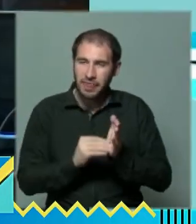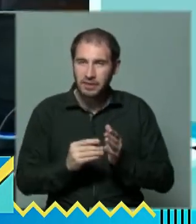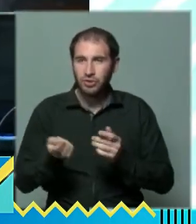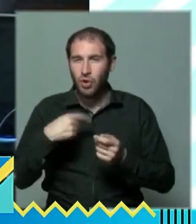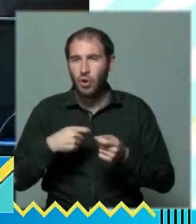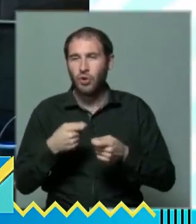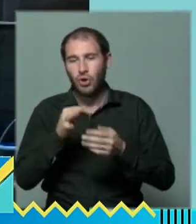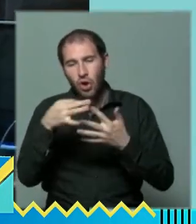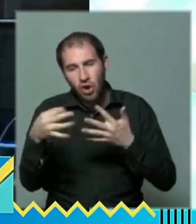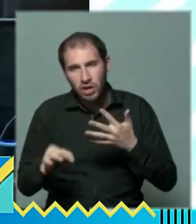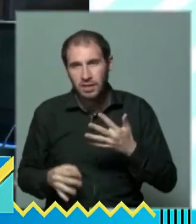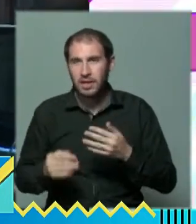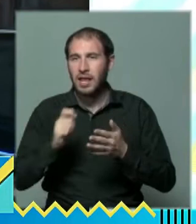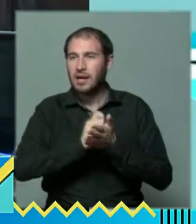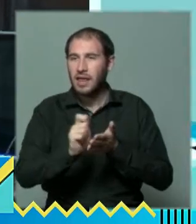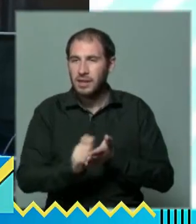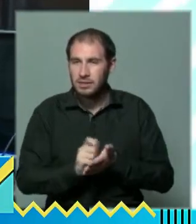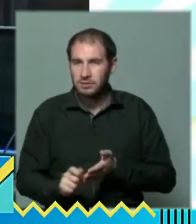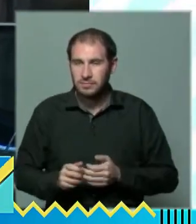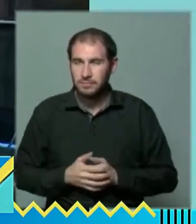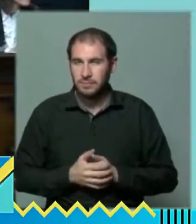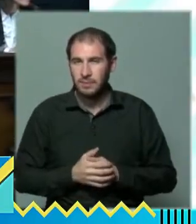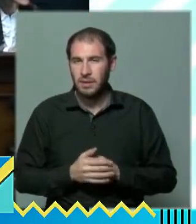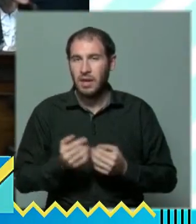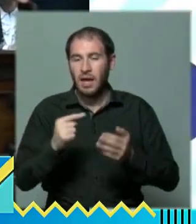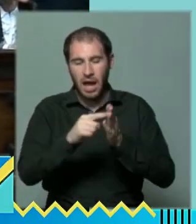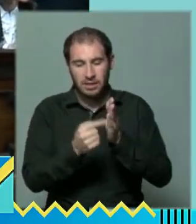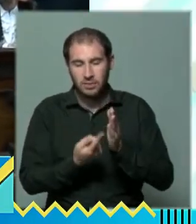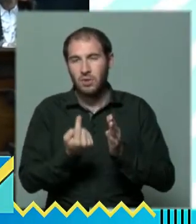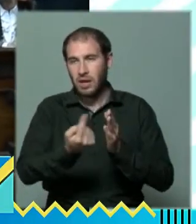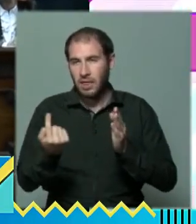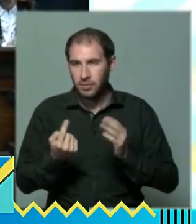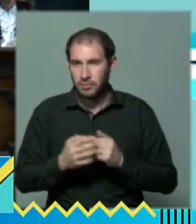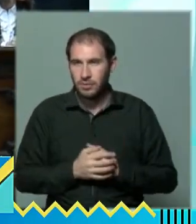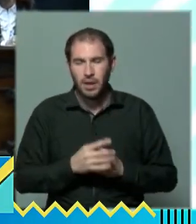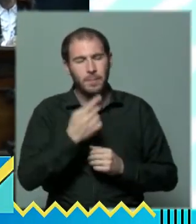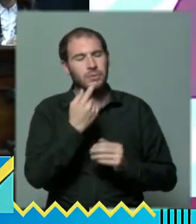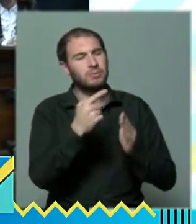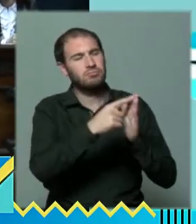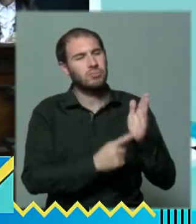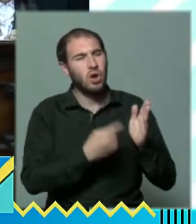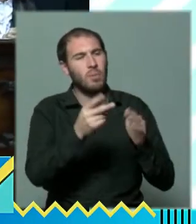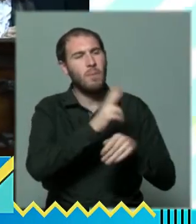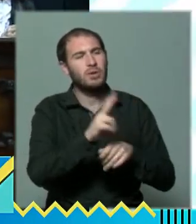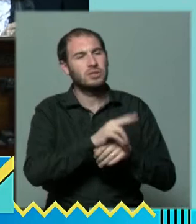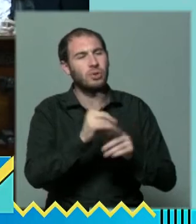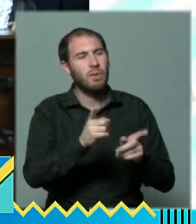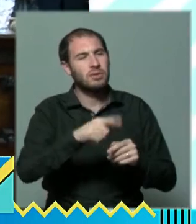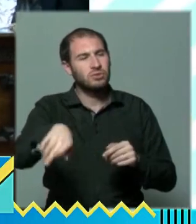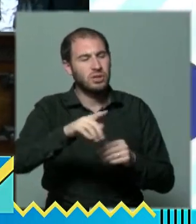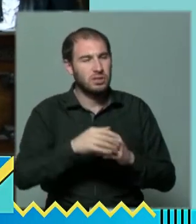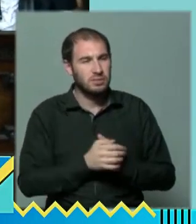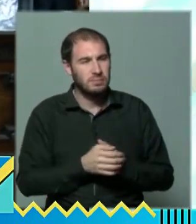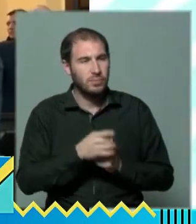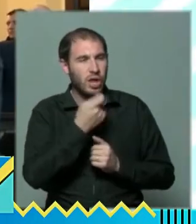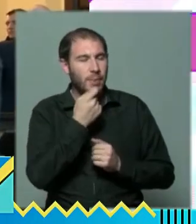ajustar la redacción de cada uno de los artículos. ¿Cómo sería puntualmente la protección justamente de los docentes ante